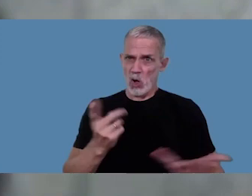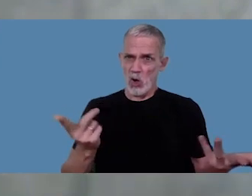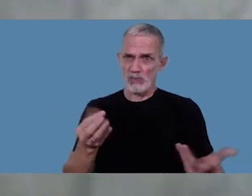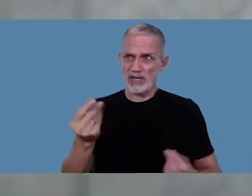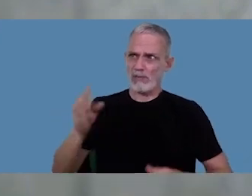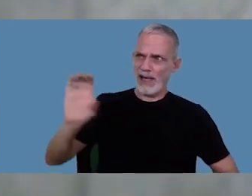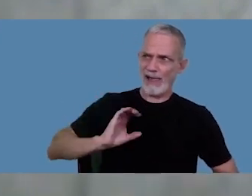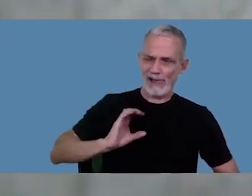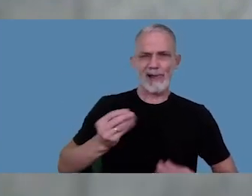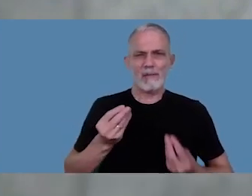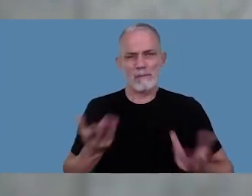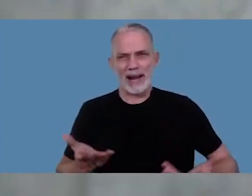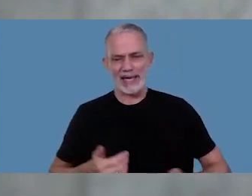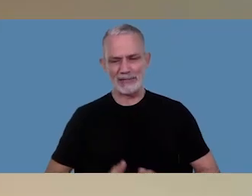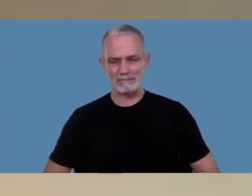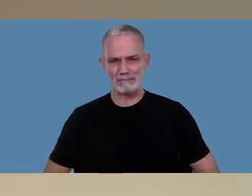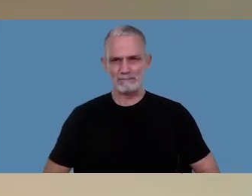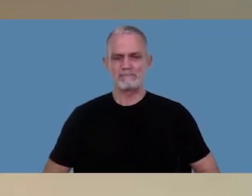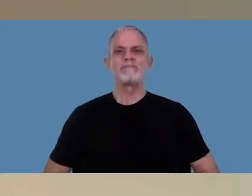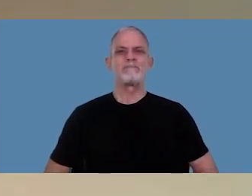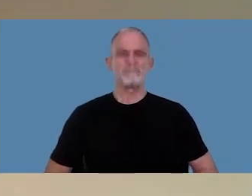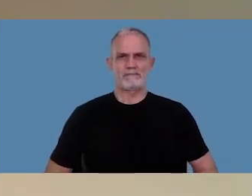estaba buscando con la norma, ¿no? Ujú.